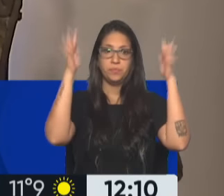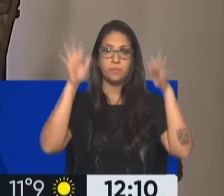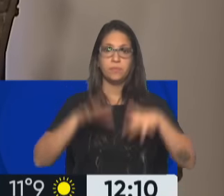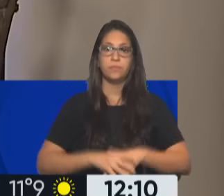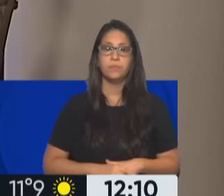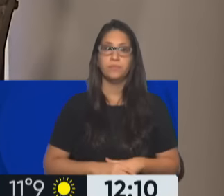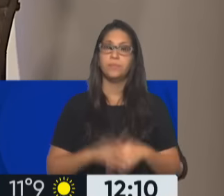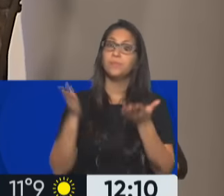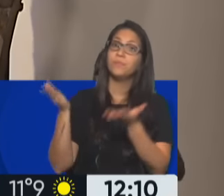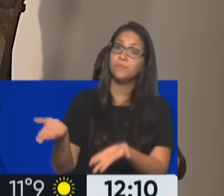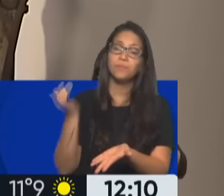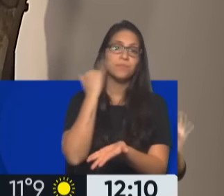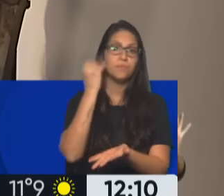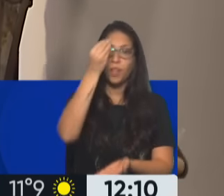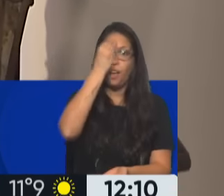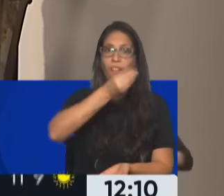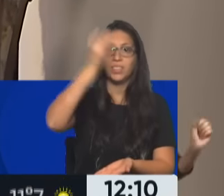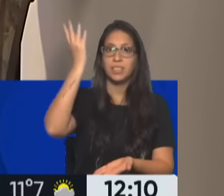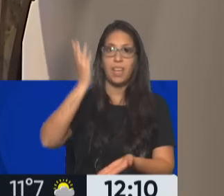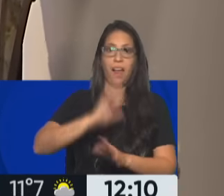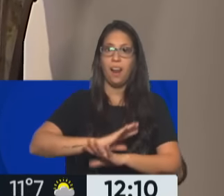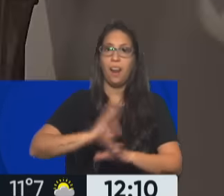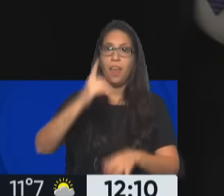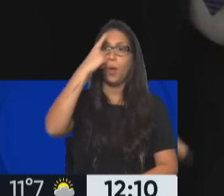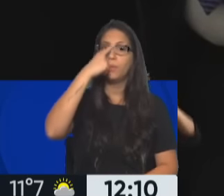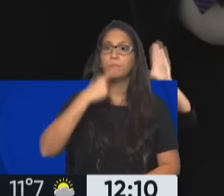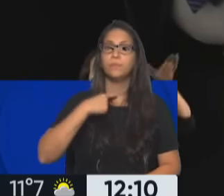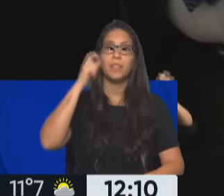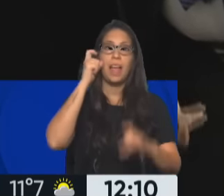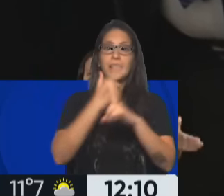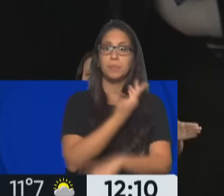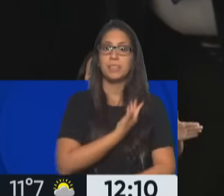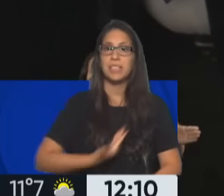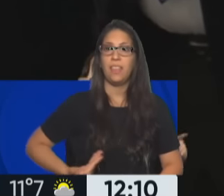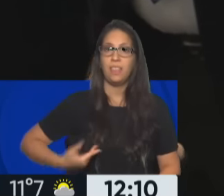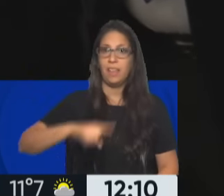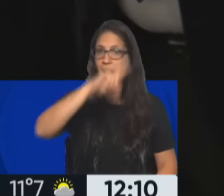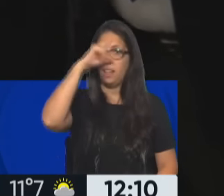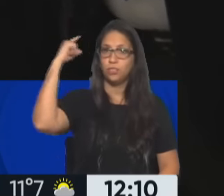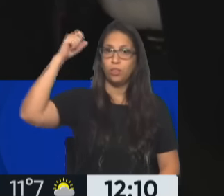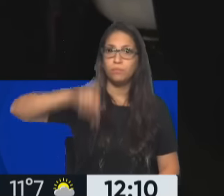De esta manera queda formalmente inaugurado el busto del señor expresidente de la Nación,